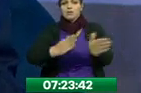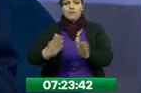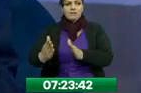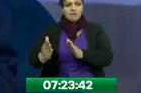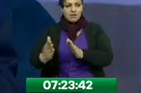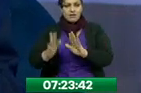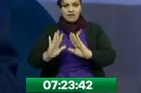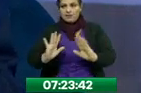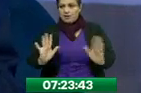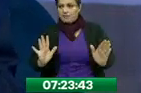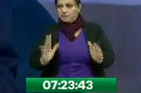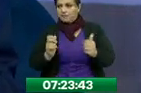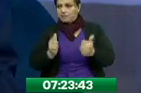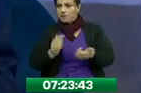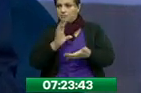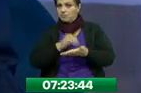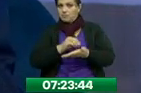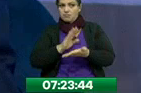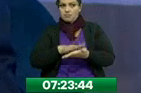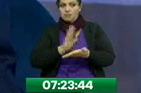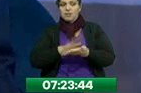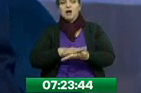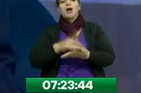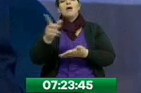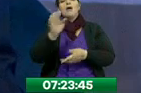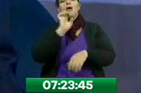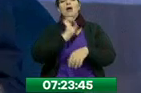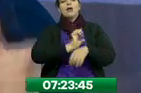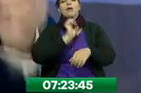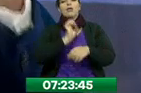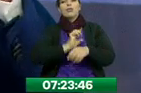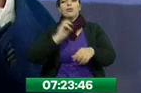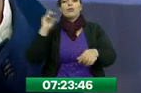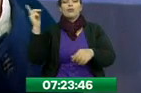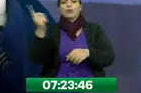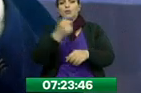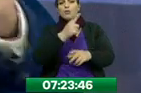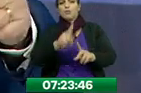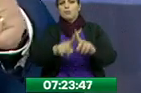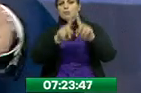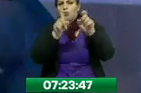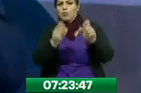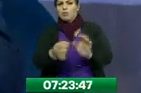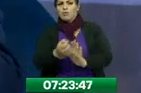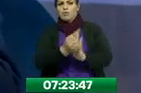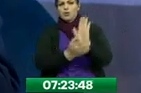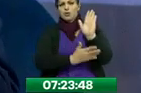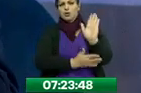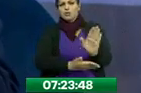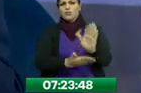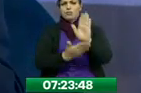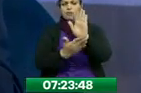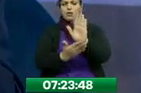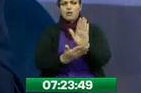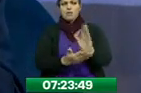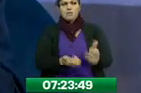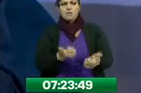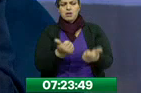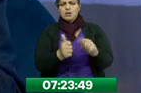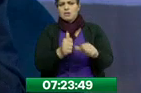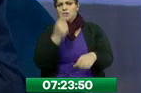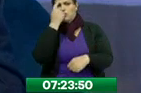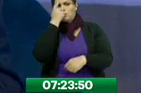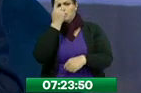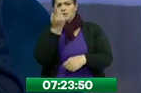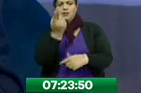sociedad civil para un gran apoyo masivo de la ciudadanía a ese plan de lucha contra la inseguridad. ¿Aquello es lo que hay que hacer entonces? Sí, yo